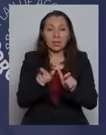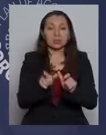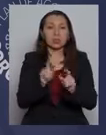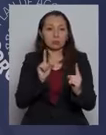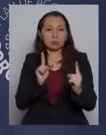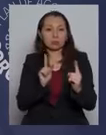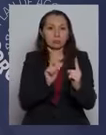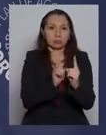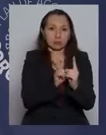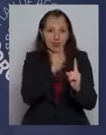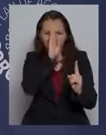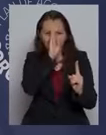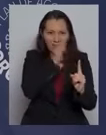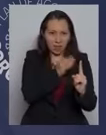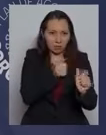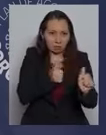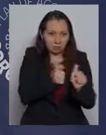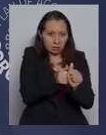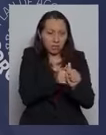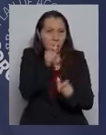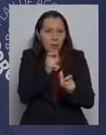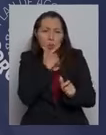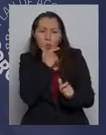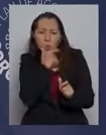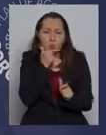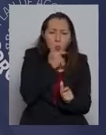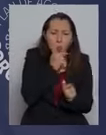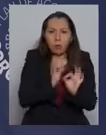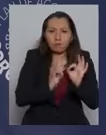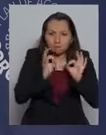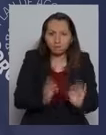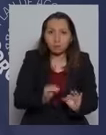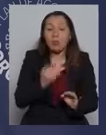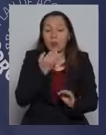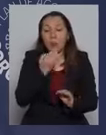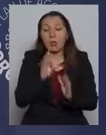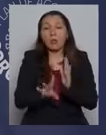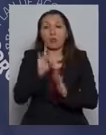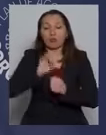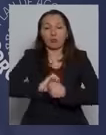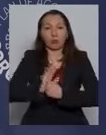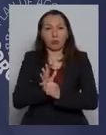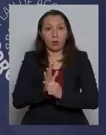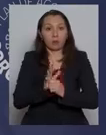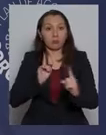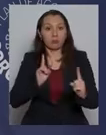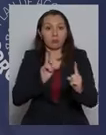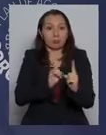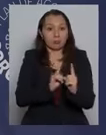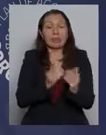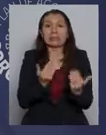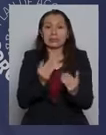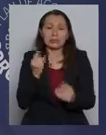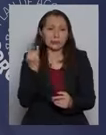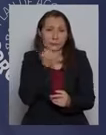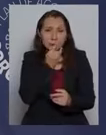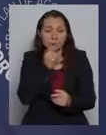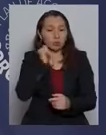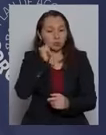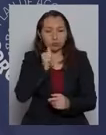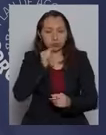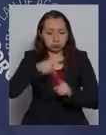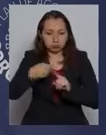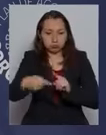en contacto directo con pacientes sospechosos o con casos confirmados. Son ellos quienes van a requerir durante todos